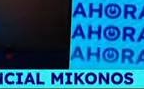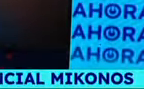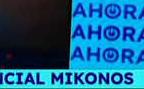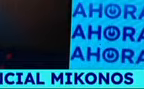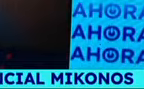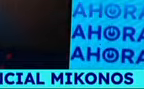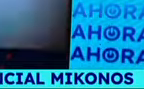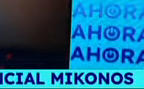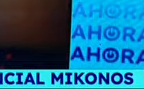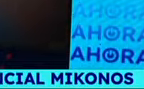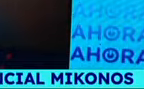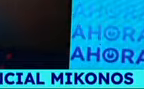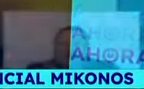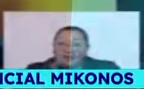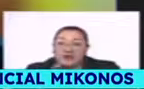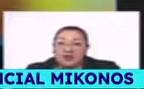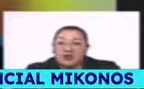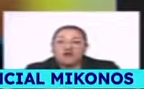la Junta de Propietarios.